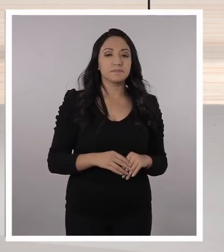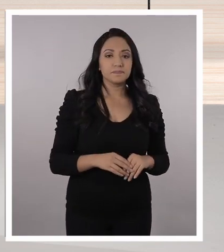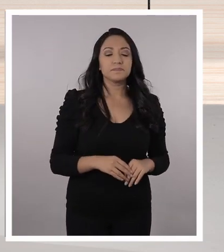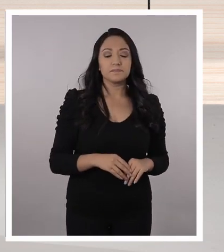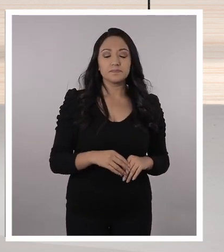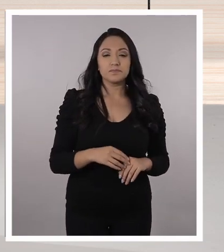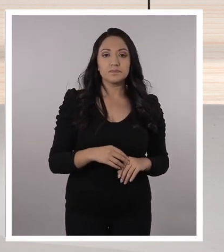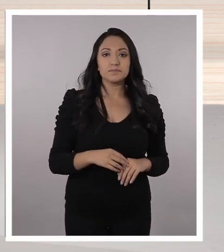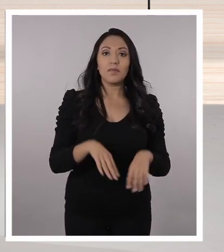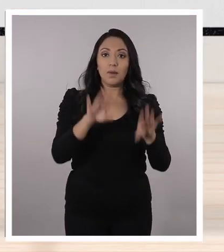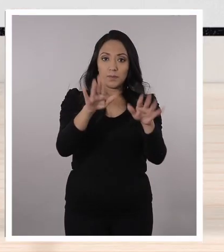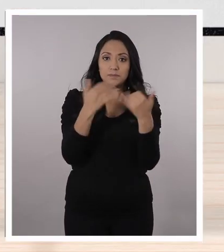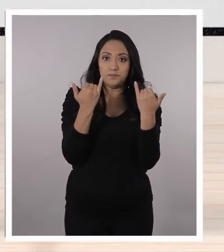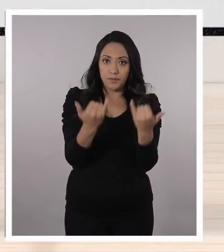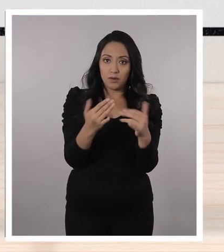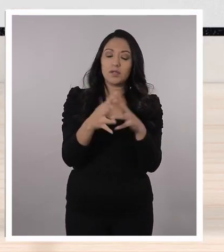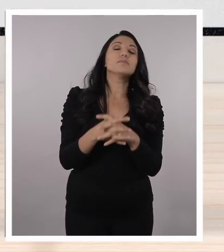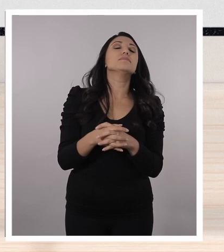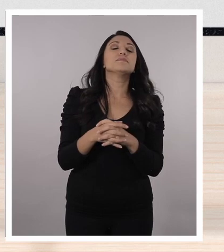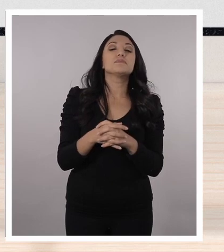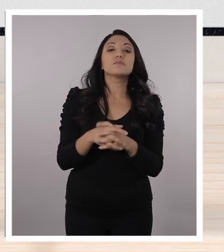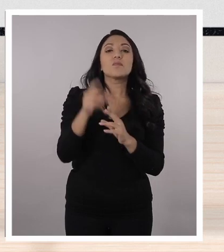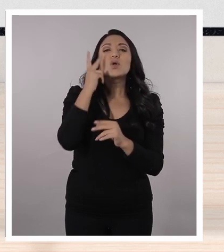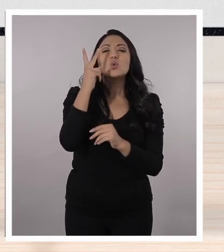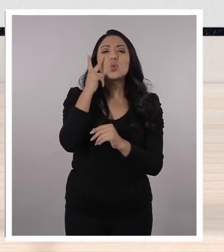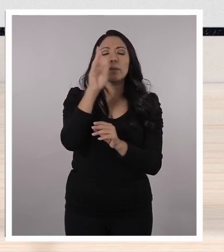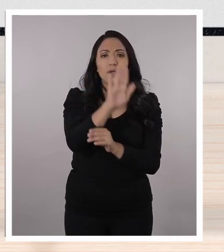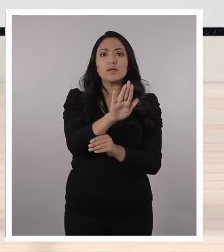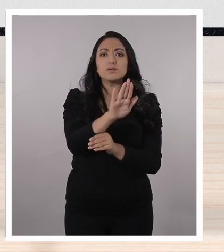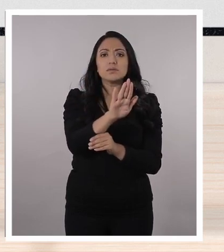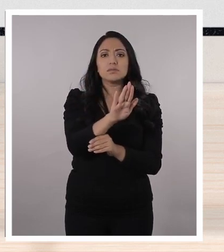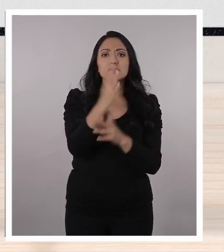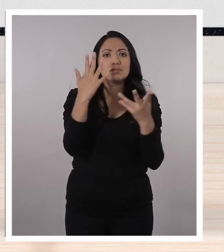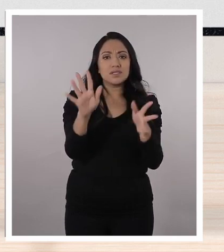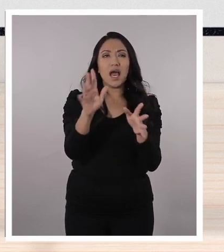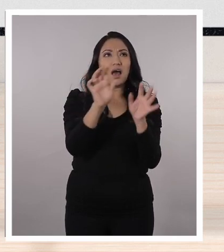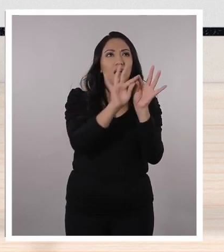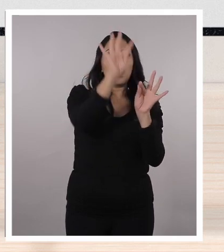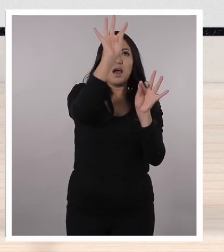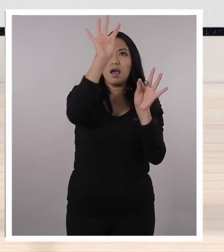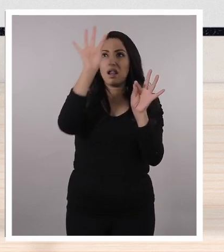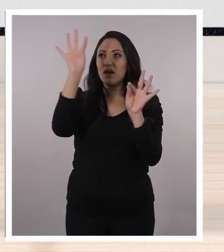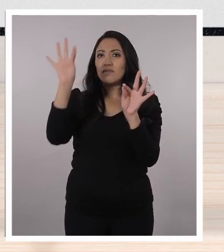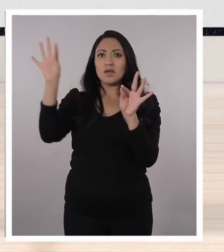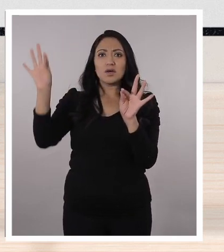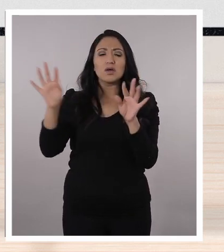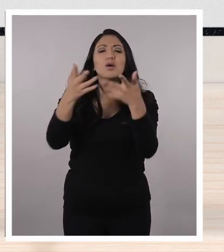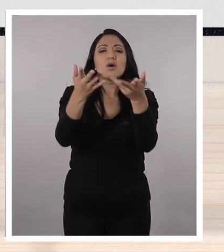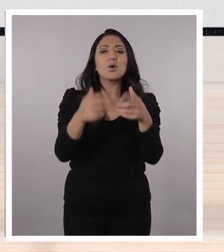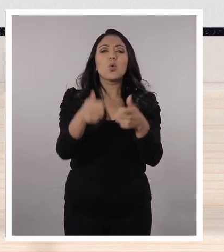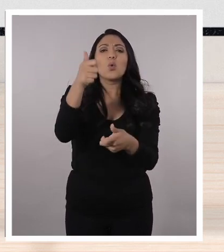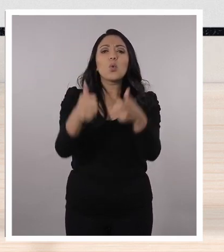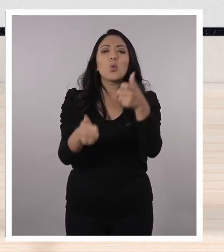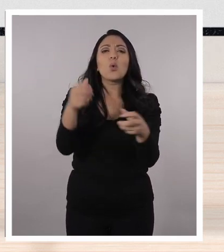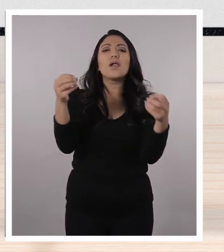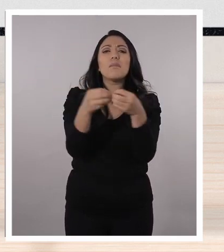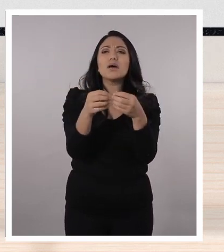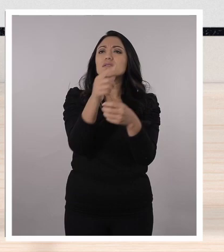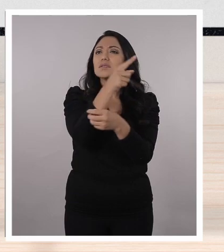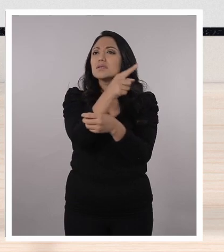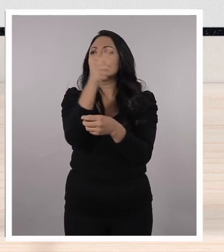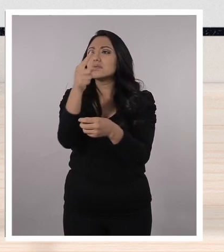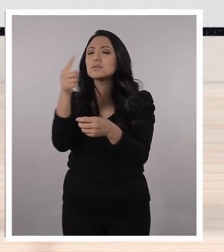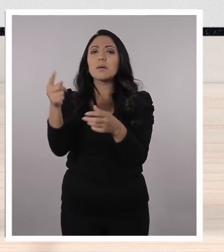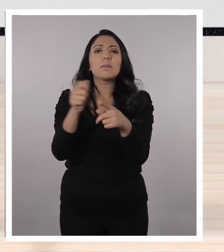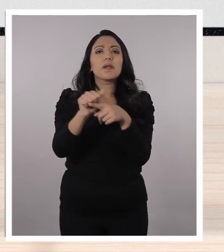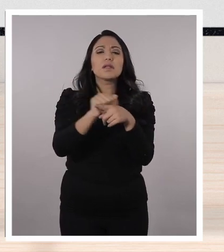tranquilamente. Ahora sí, al ver esta información ya hecho gráfico, ¿quién me puede decir cuál es el deporte que más